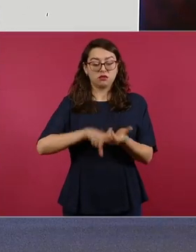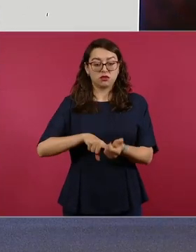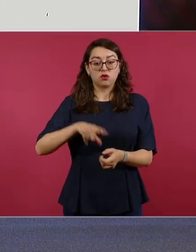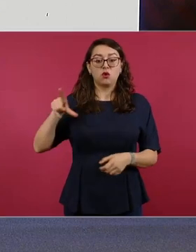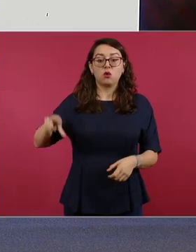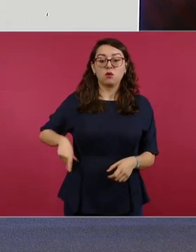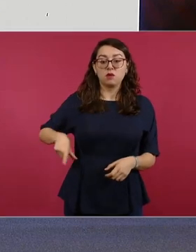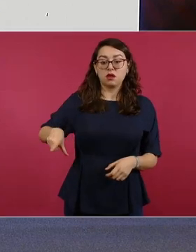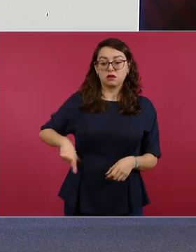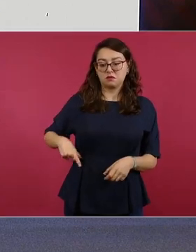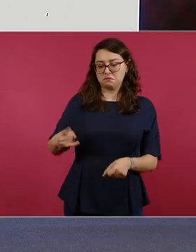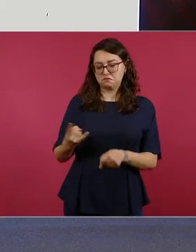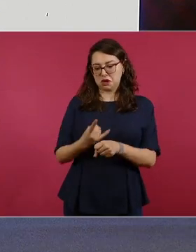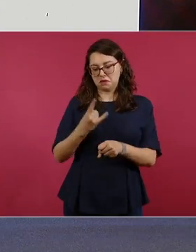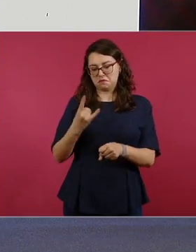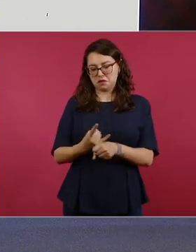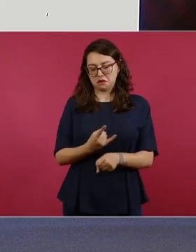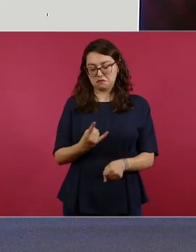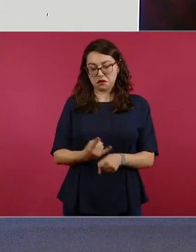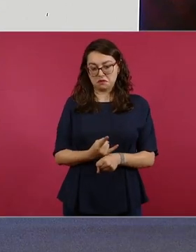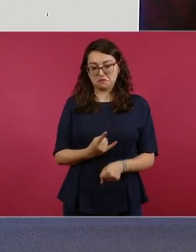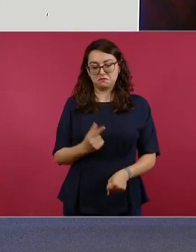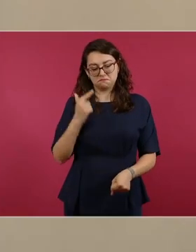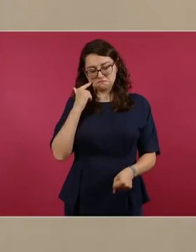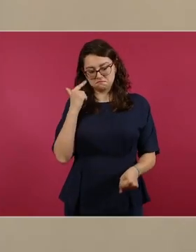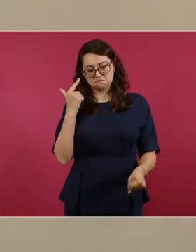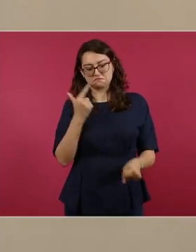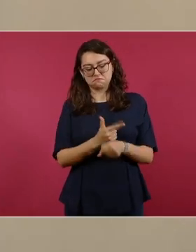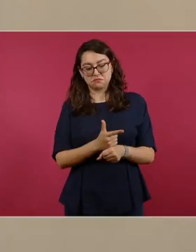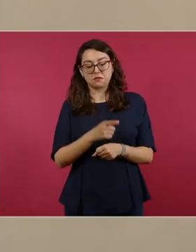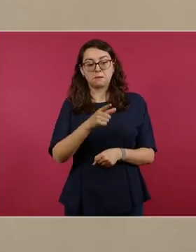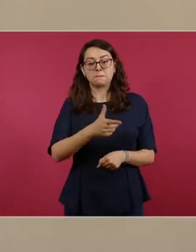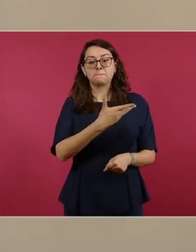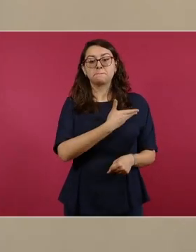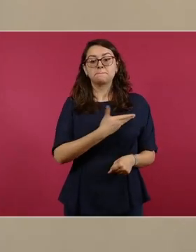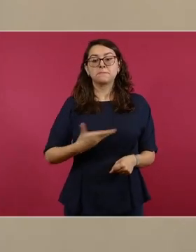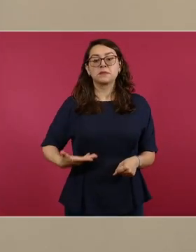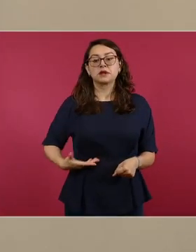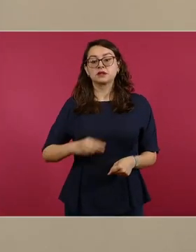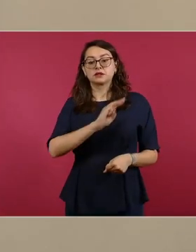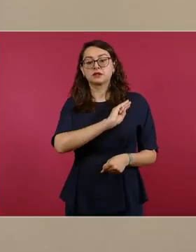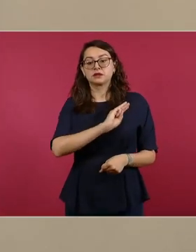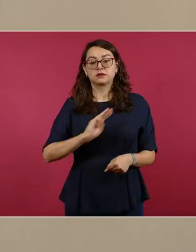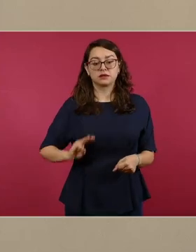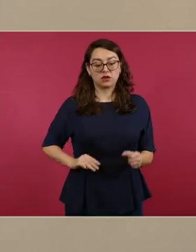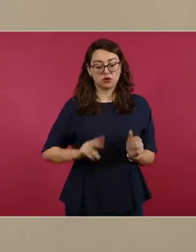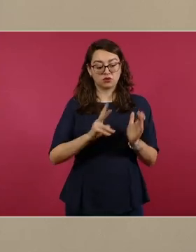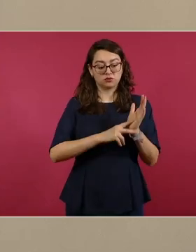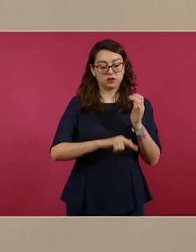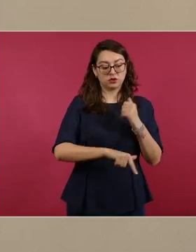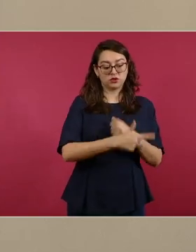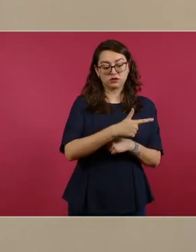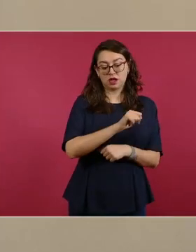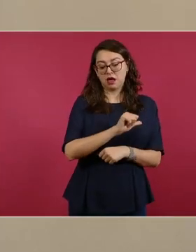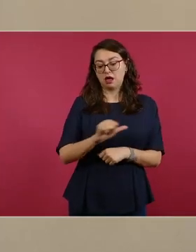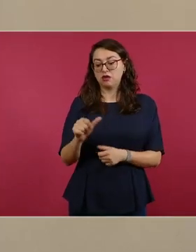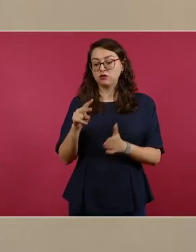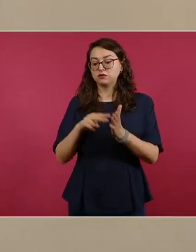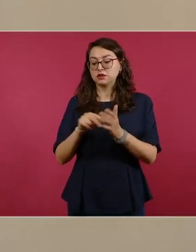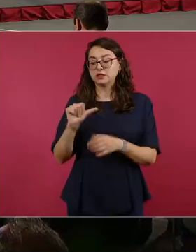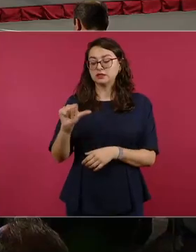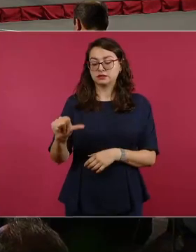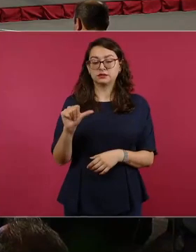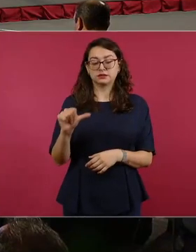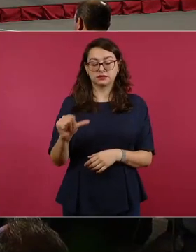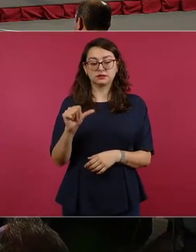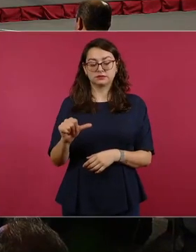esto durante su administración como presidente municipal en el del 2012 al 2016. De acuerdo con las